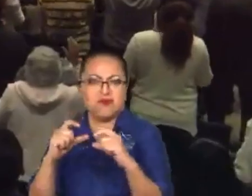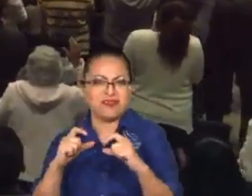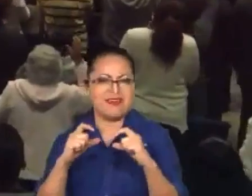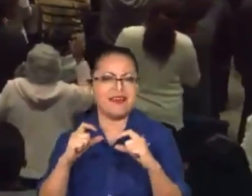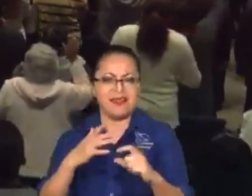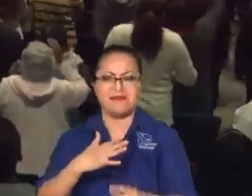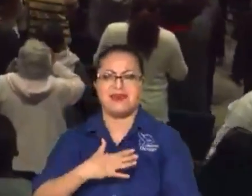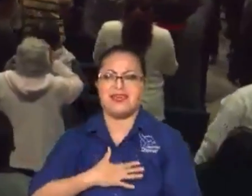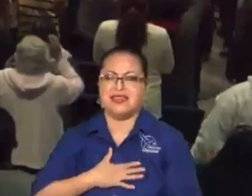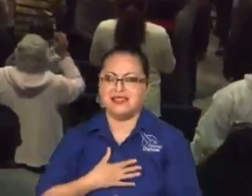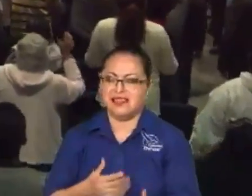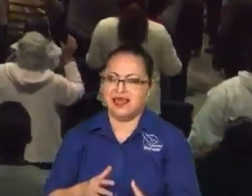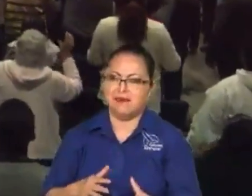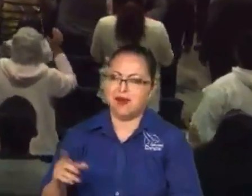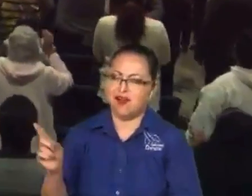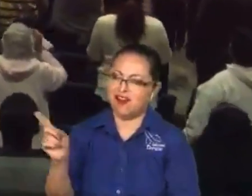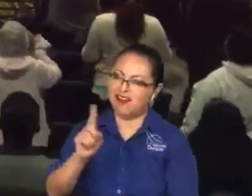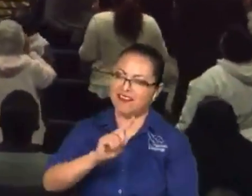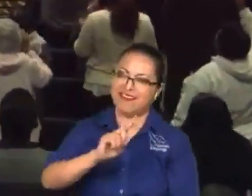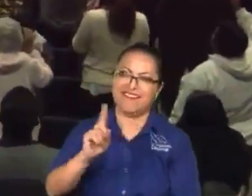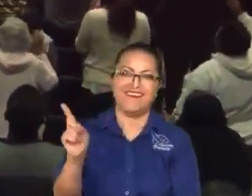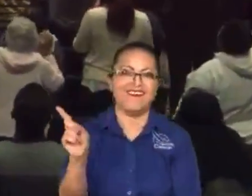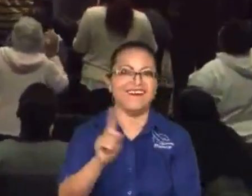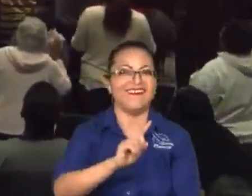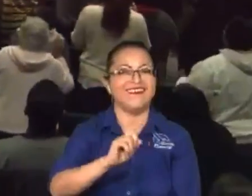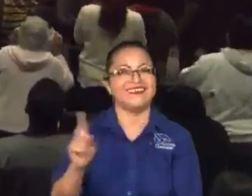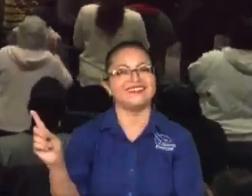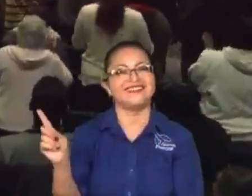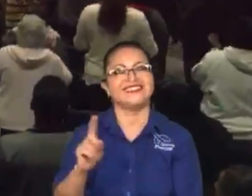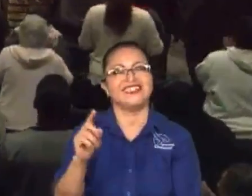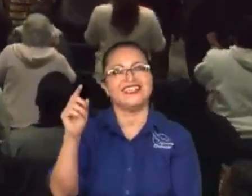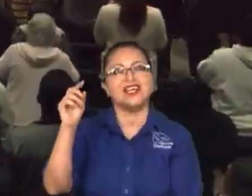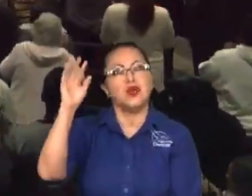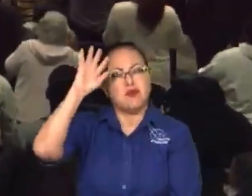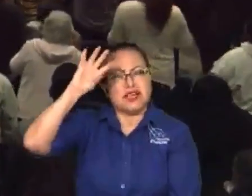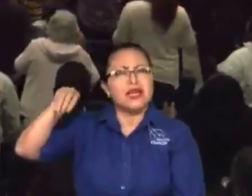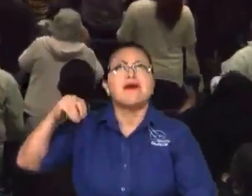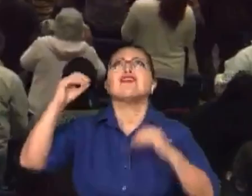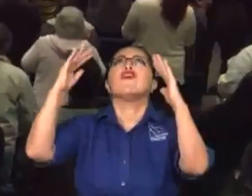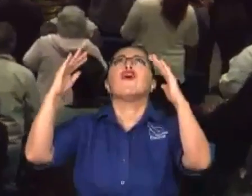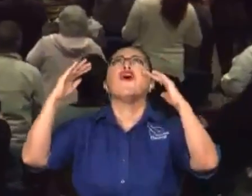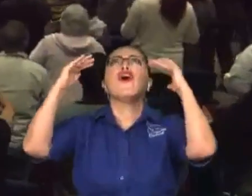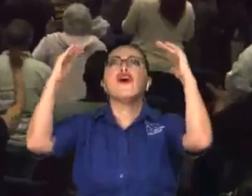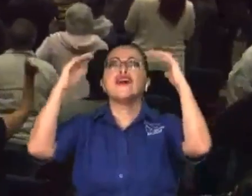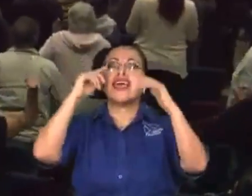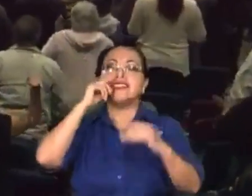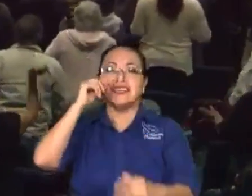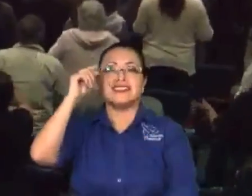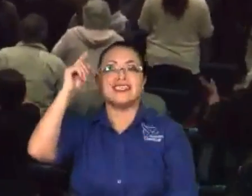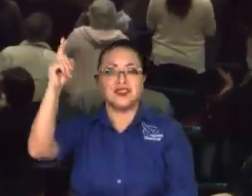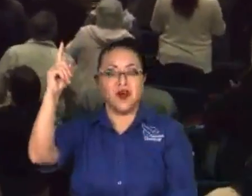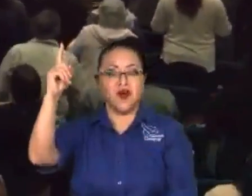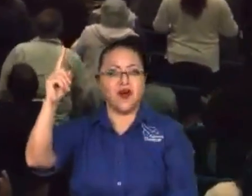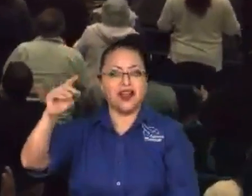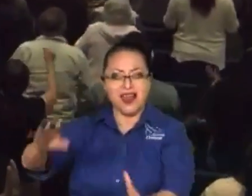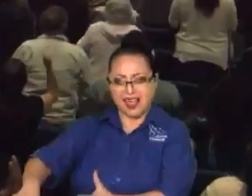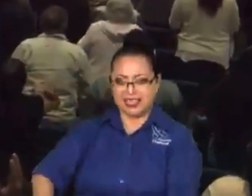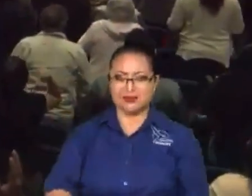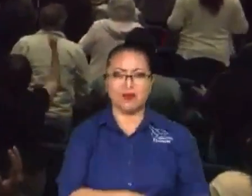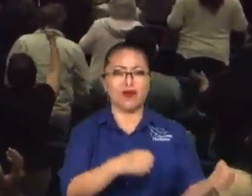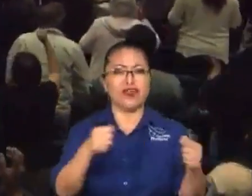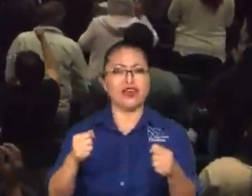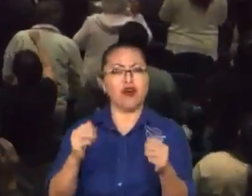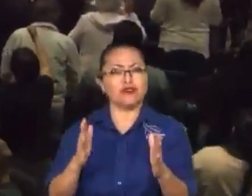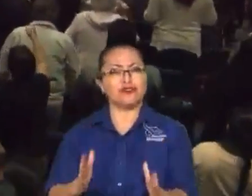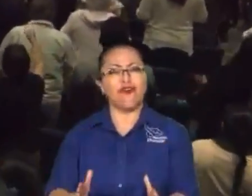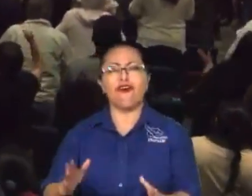mi protector. No temeré, porque mayor es es el Señor,